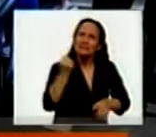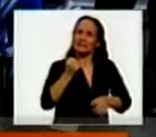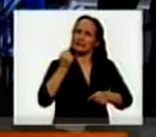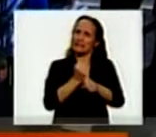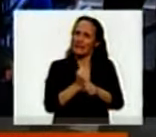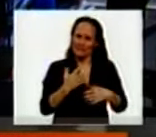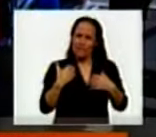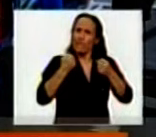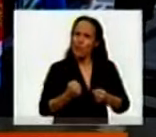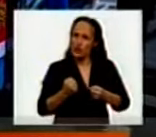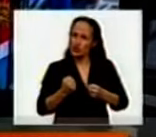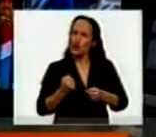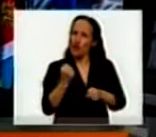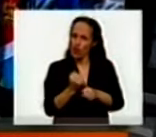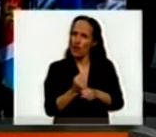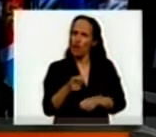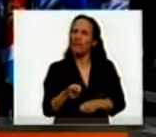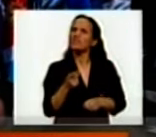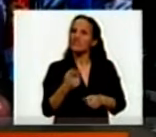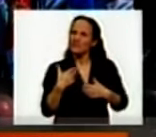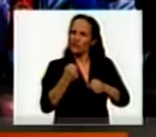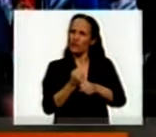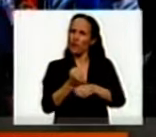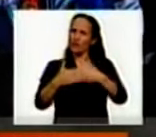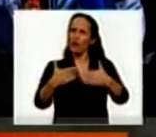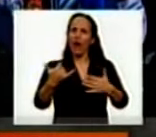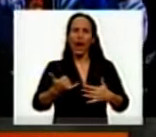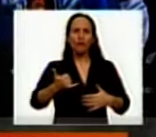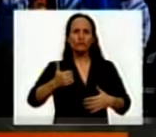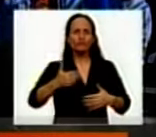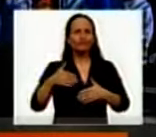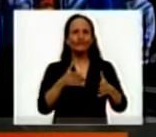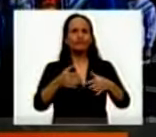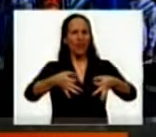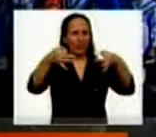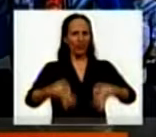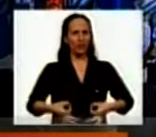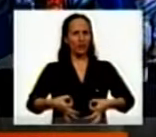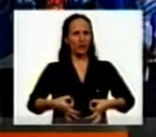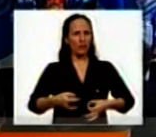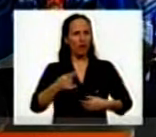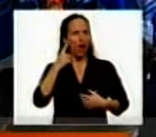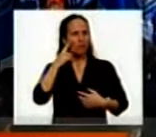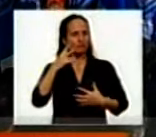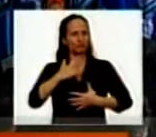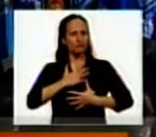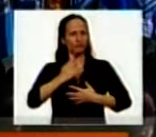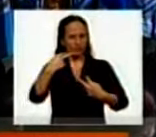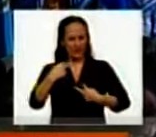esfuerzo que te lleva al camino de la dignidad, de la autoestima, de la